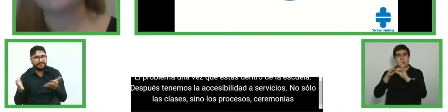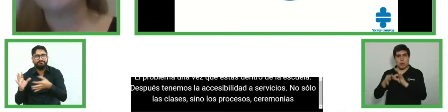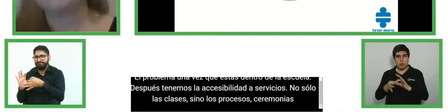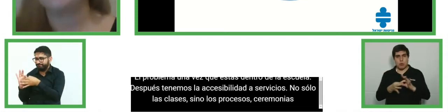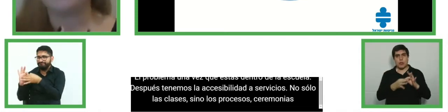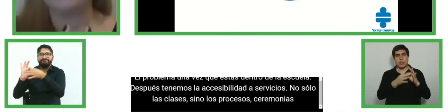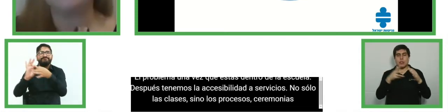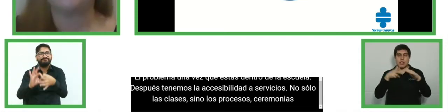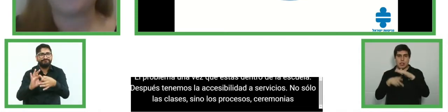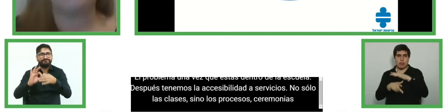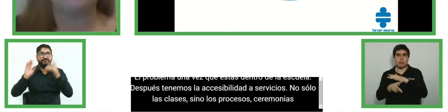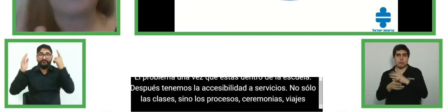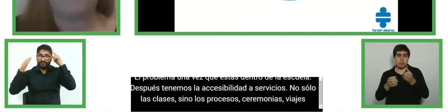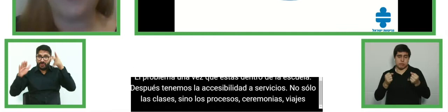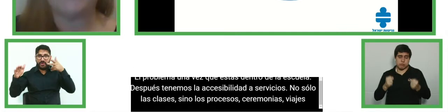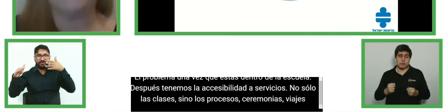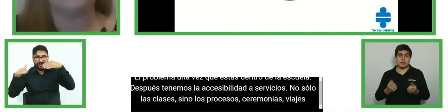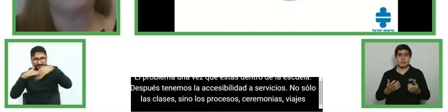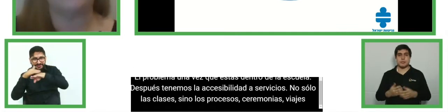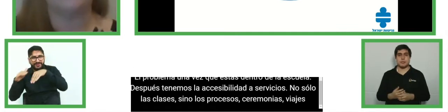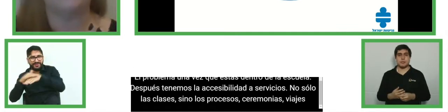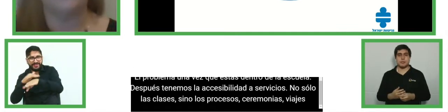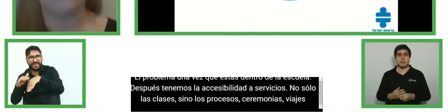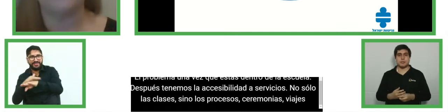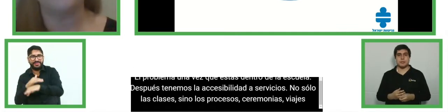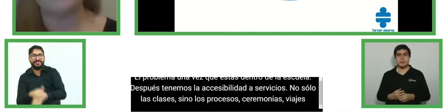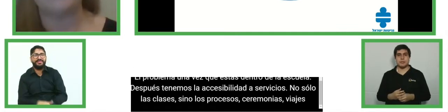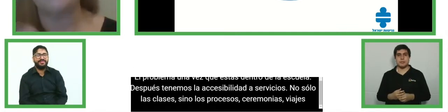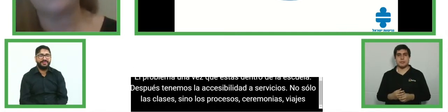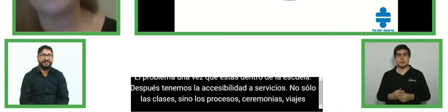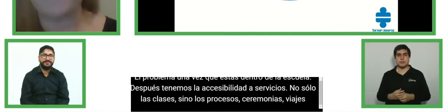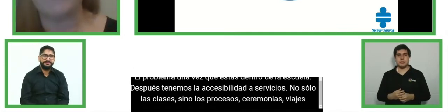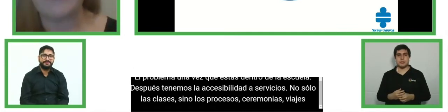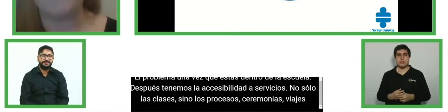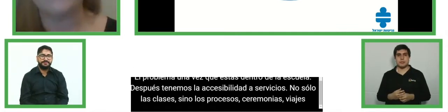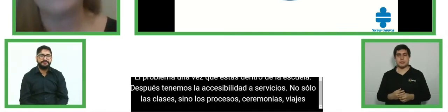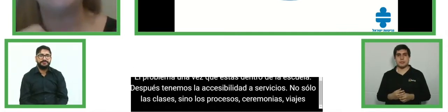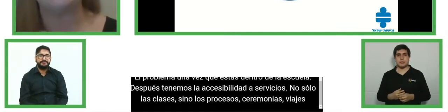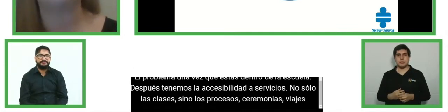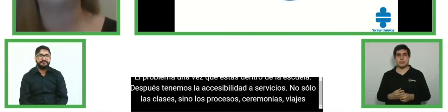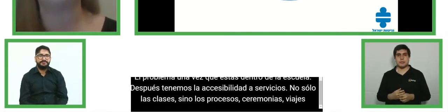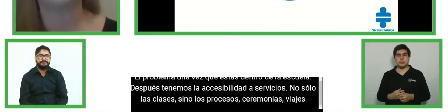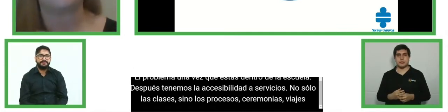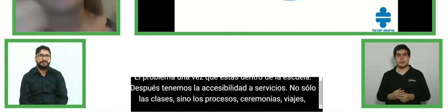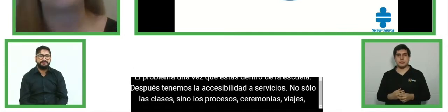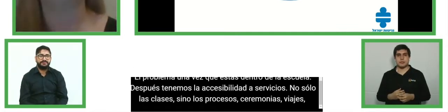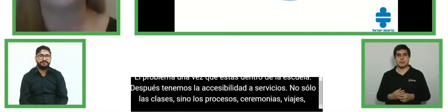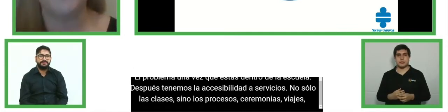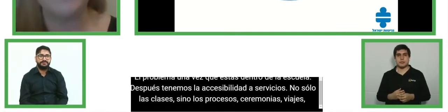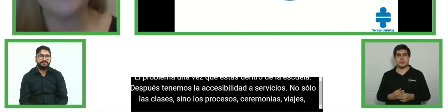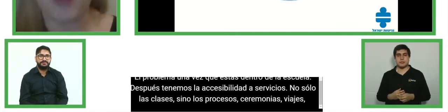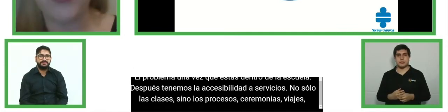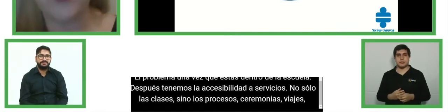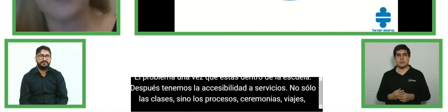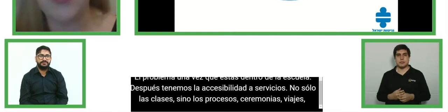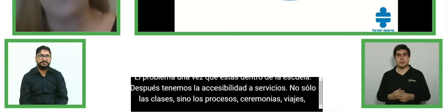Ahora, la accesibilidad de servicios está muy elaborada. Te